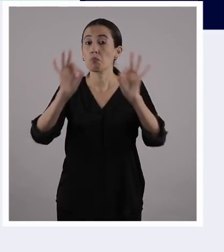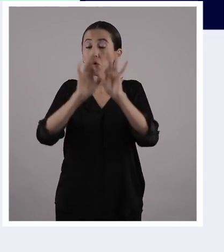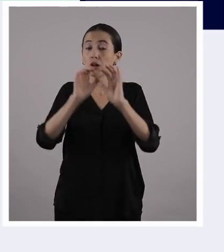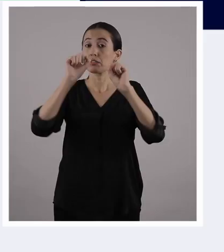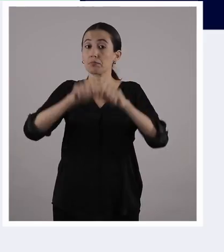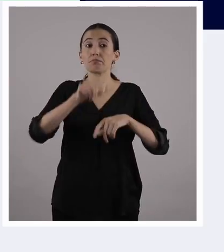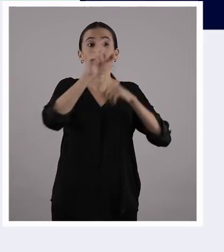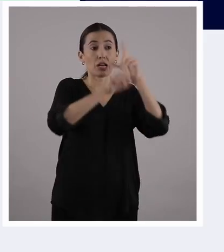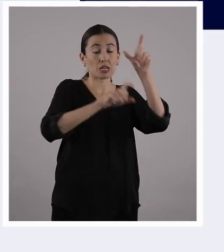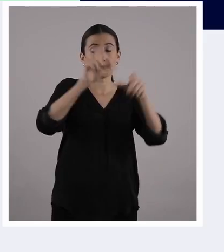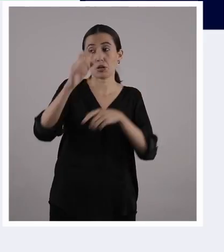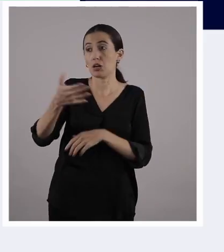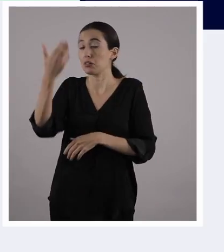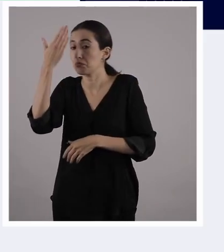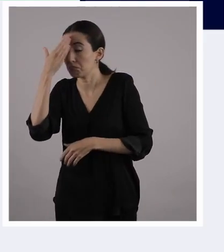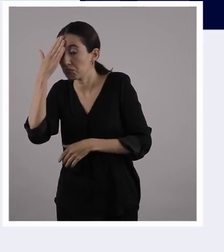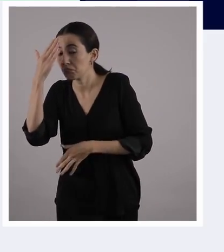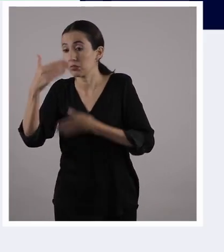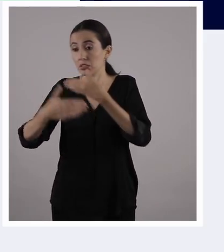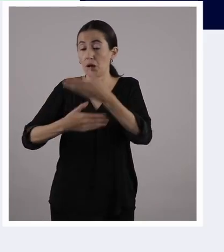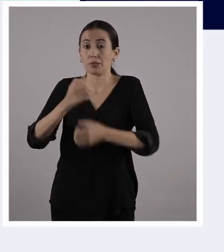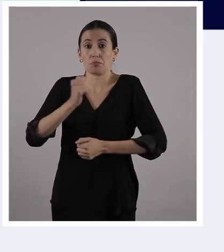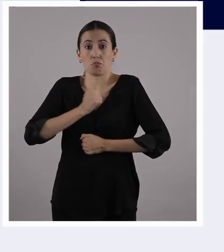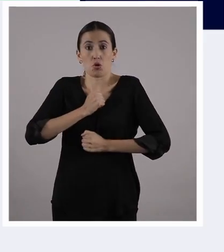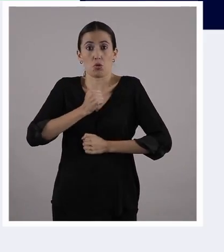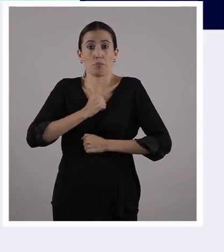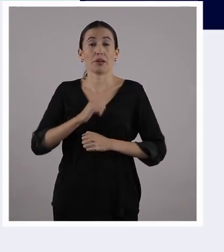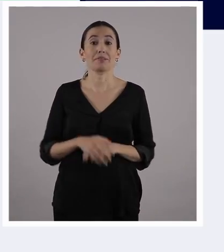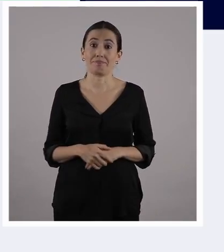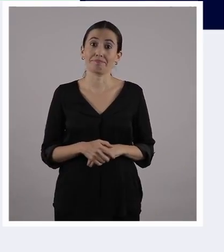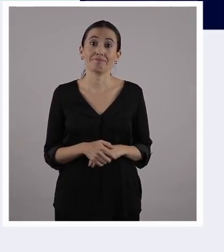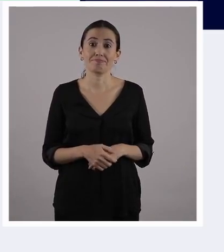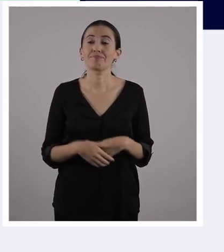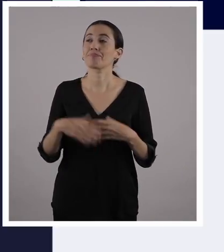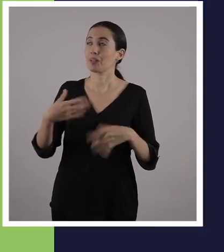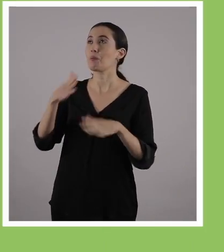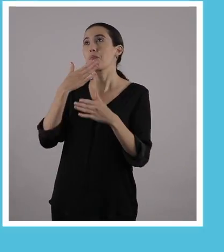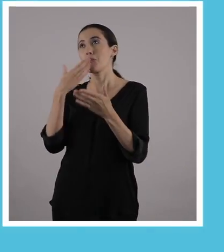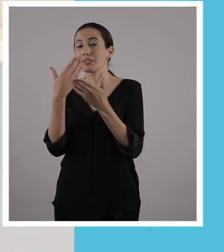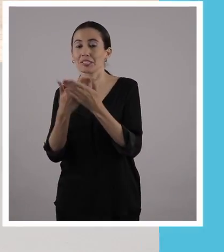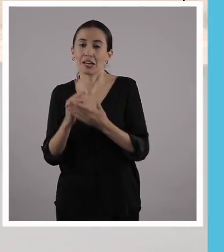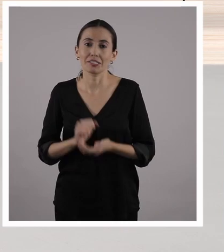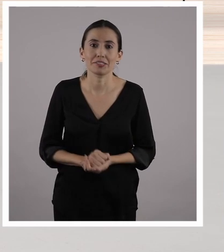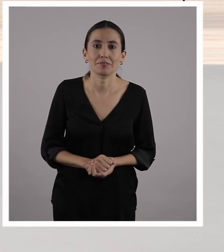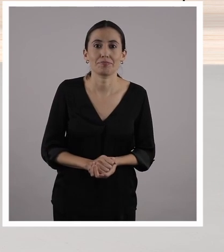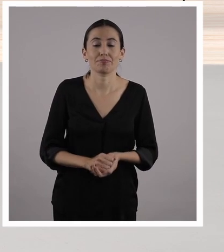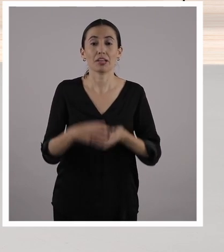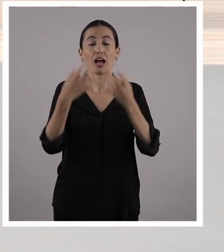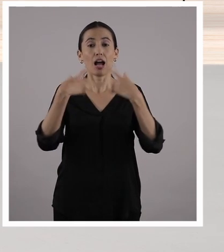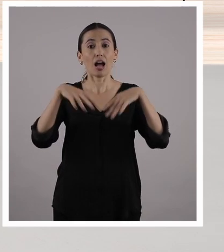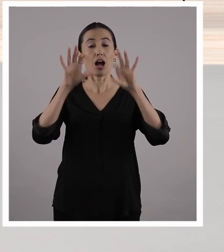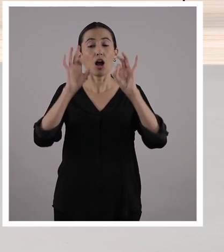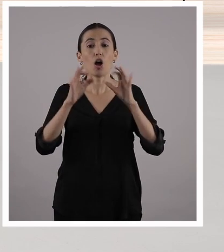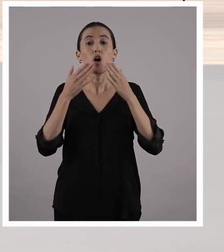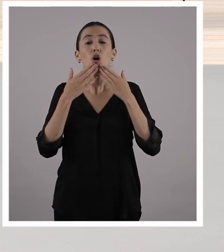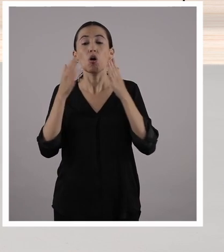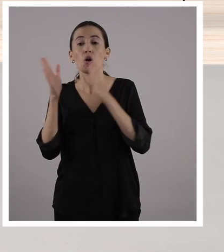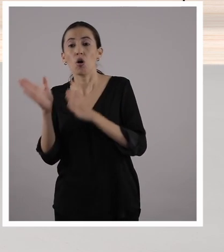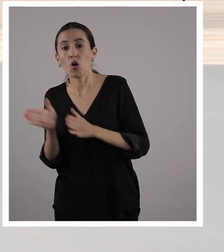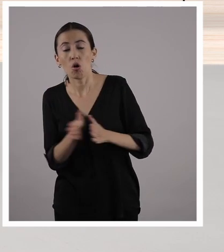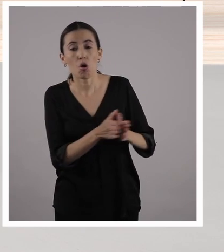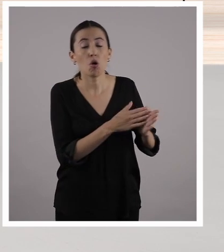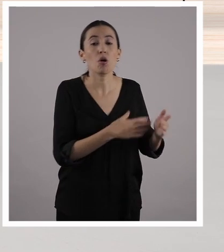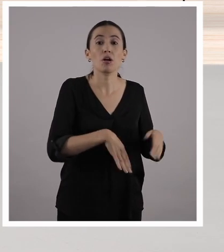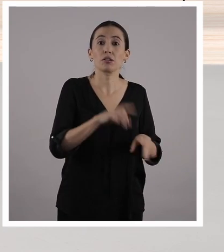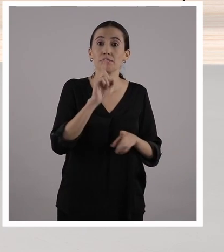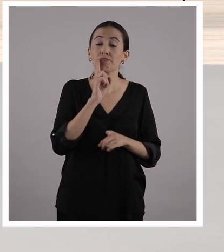porque permiten que las personas se identifiquen con su localidad o comunidad. Muchas gracias, Webster. Entonces, los mitos y las leyendas